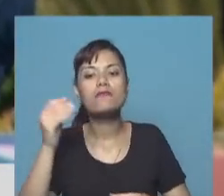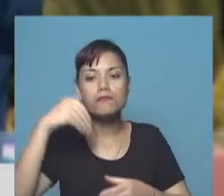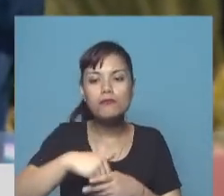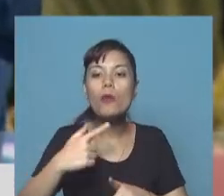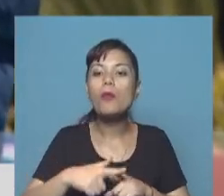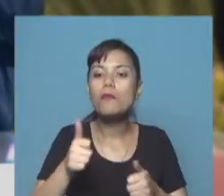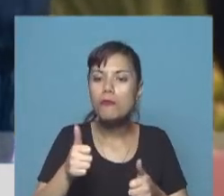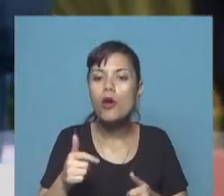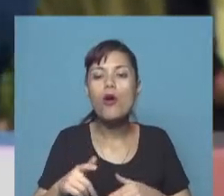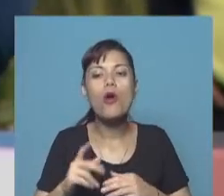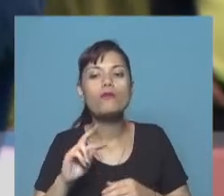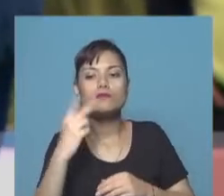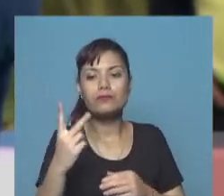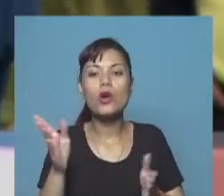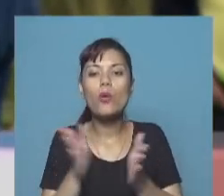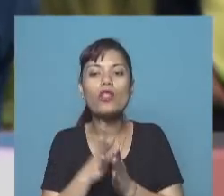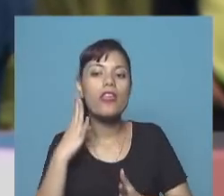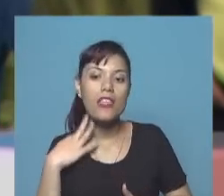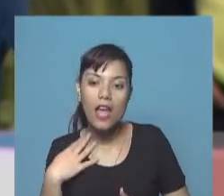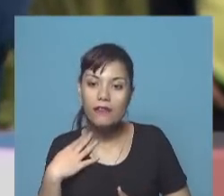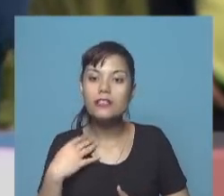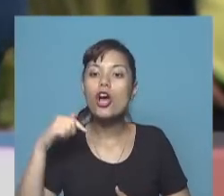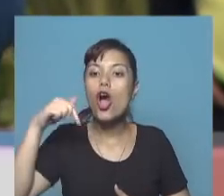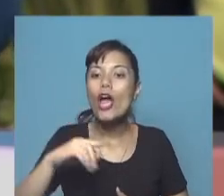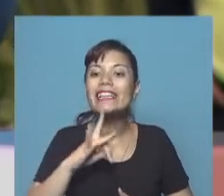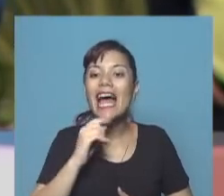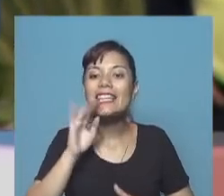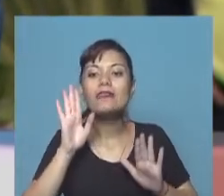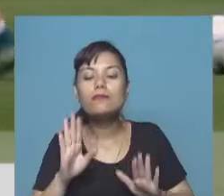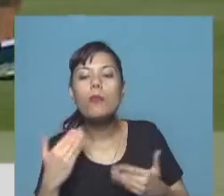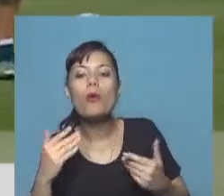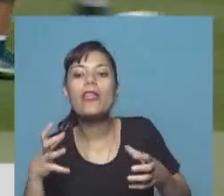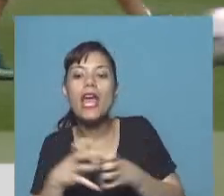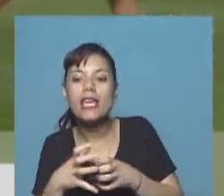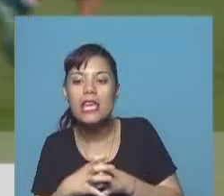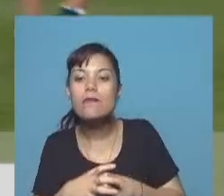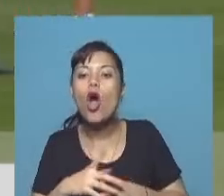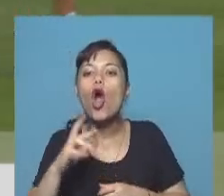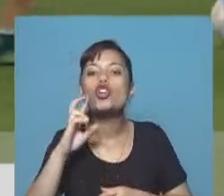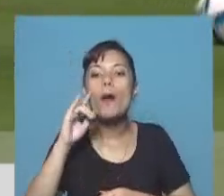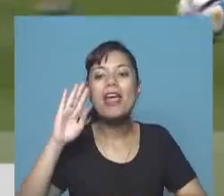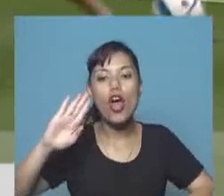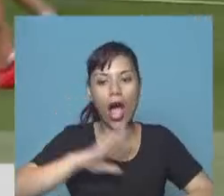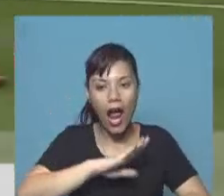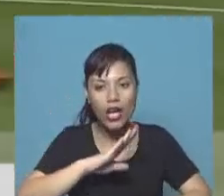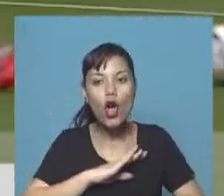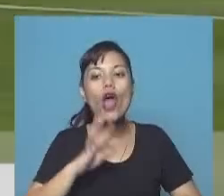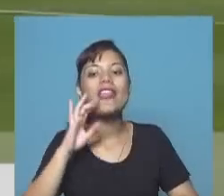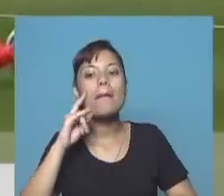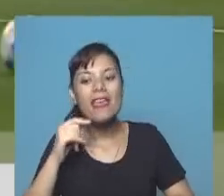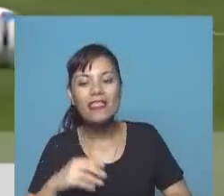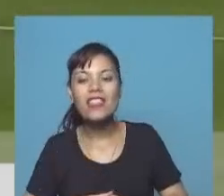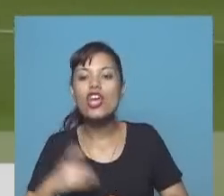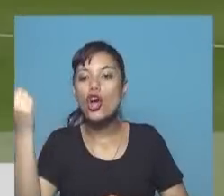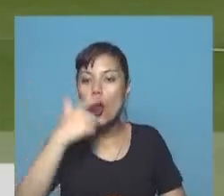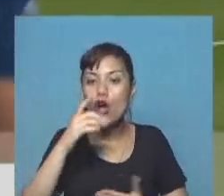bien porque además hizo una muy buena dupla de ataque junto a Carlos Tevez. Hoy el Tata Martino para un posible equipo. Romero en el arco, Roncaglia, Otamendi, Funes Mori y